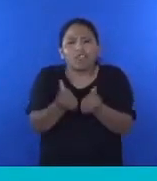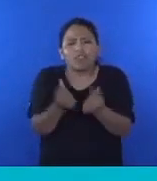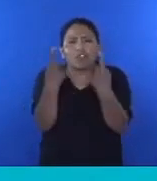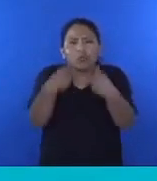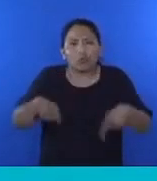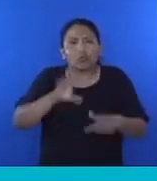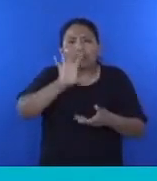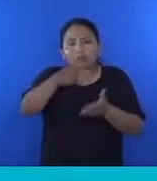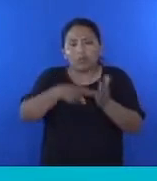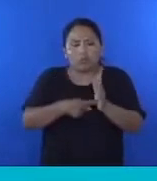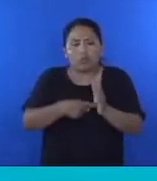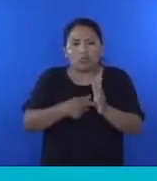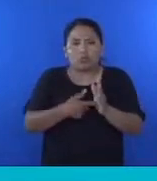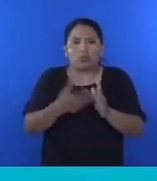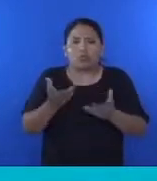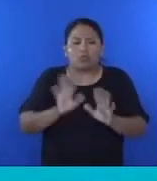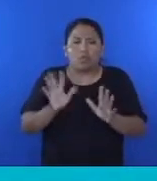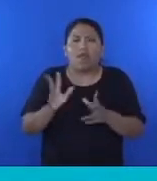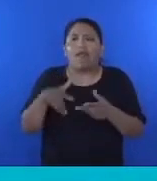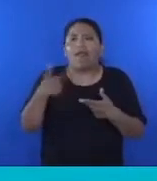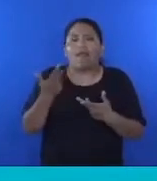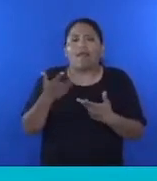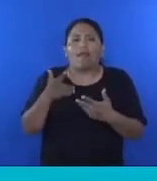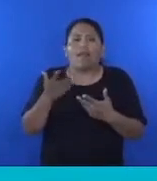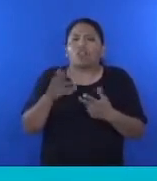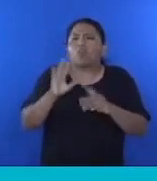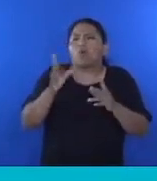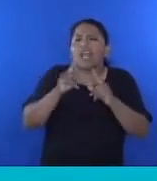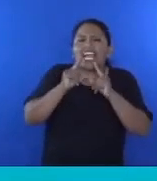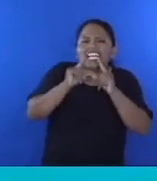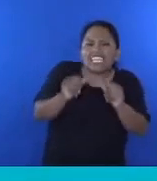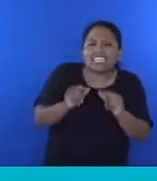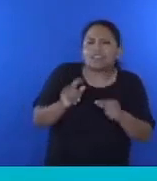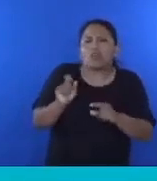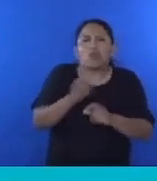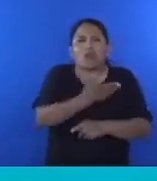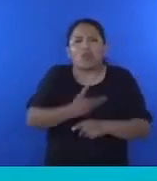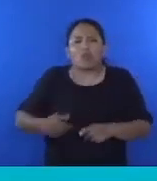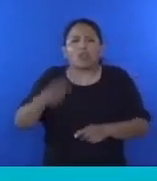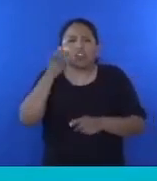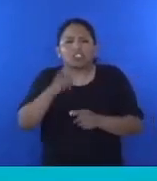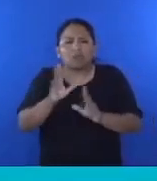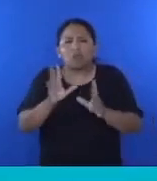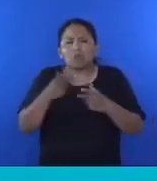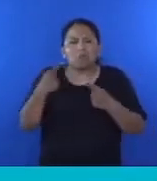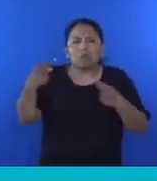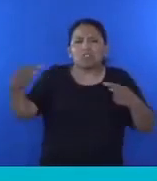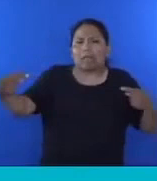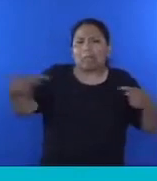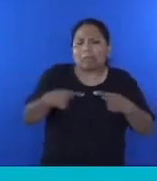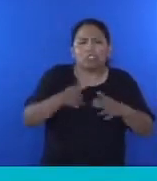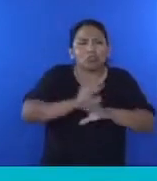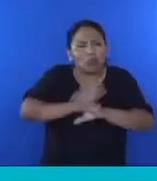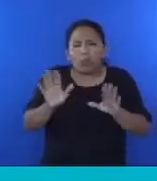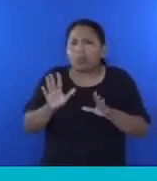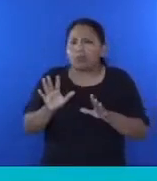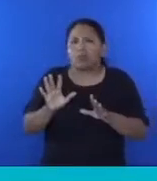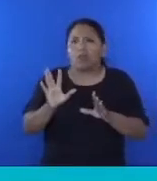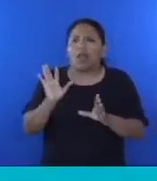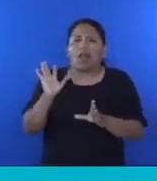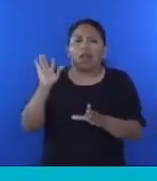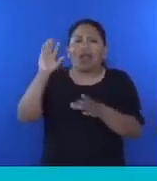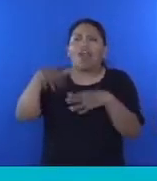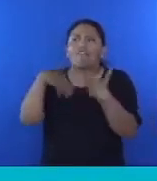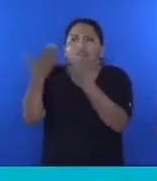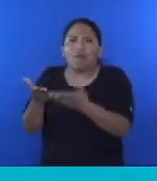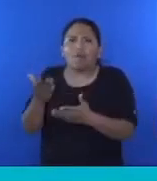Buenos Aires. Nunca nos vamos a sumar, aunque seamos críticos de la gestión del gobernador y tengamos mucha diferencia con el gobernador, nunca nos vamos a sumar a